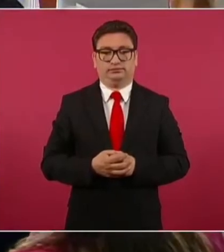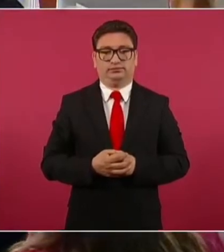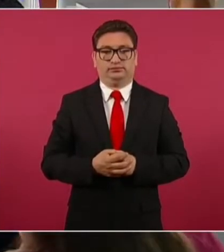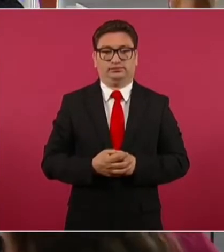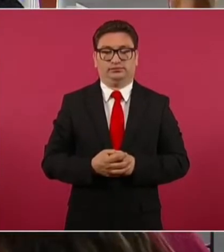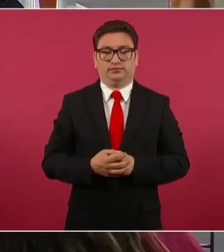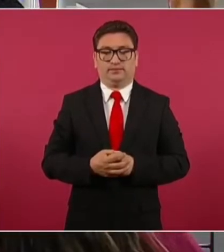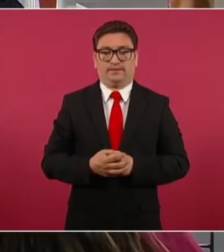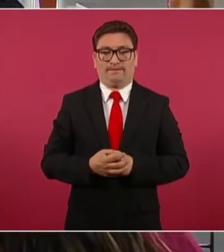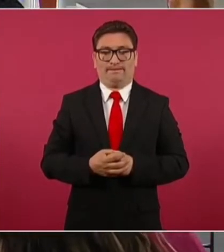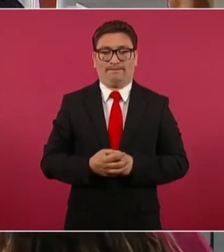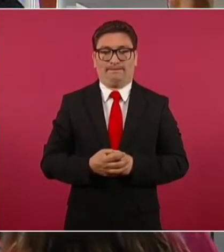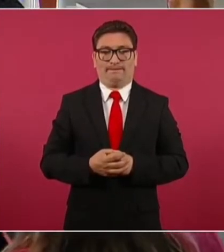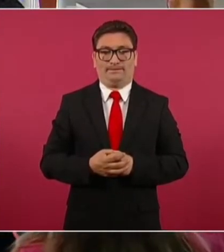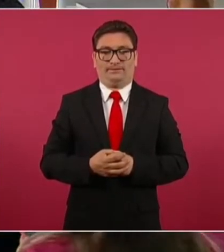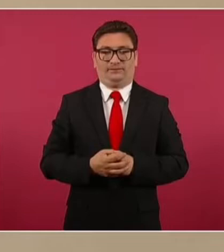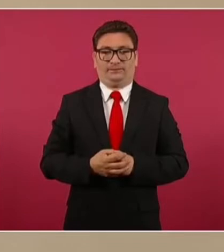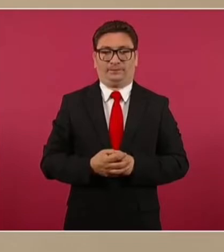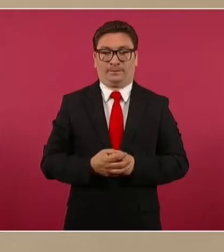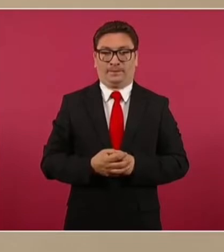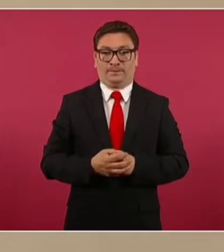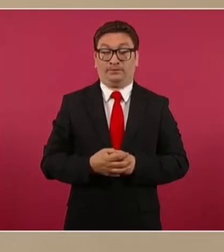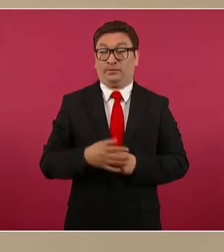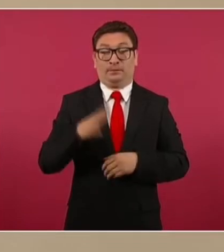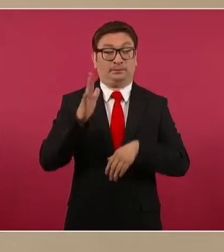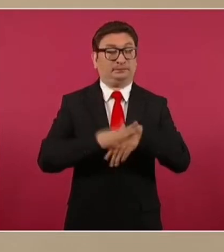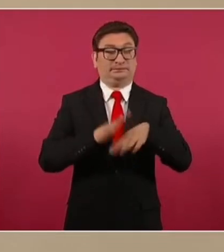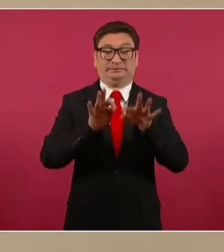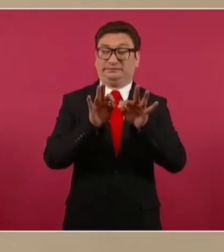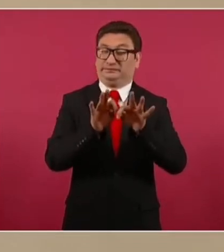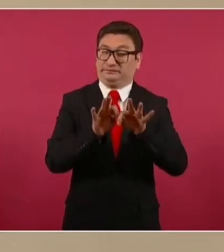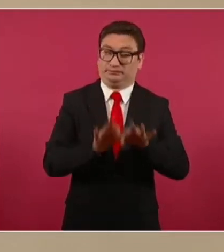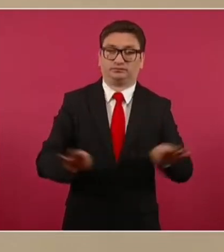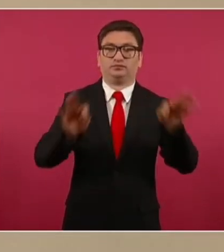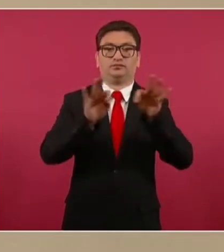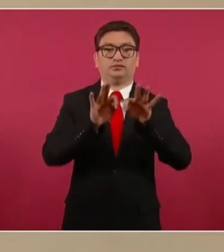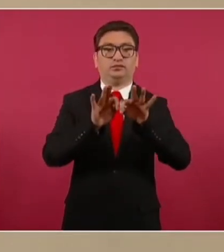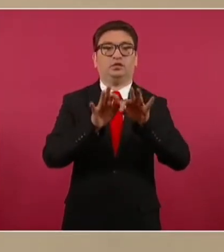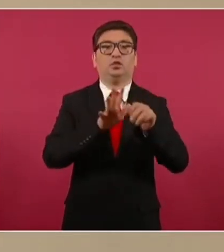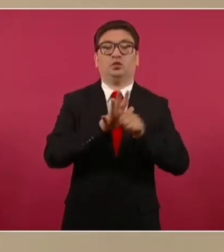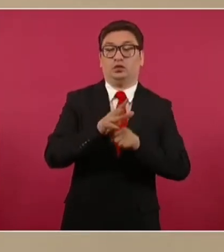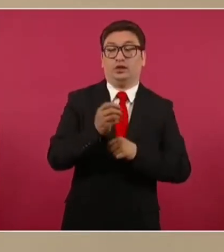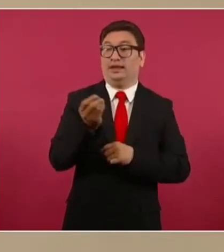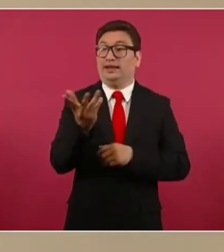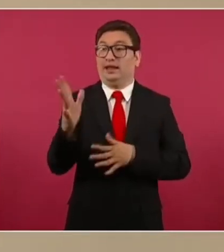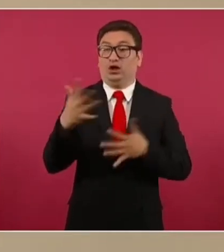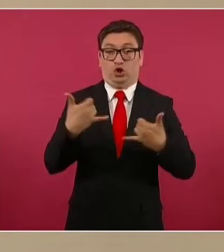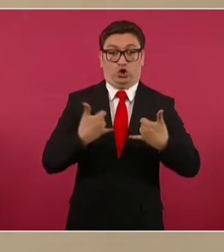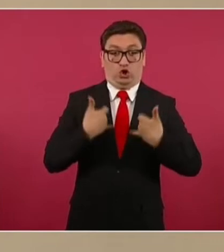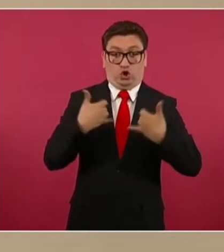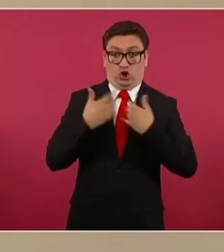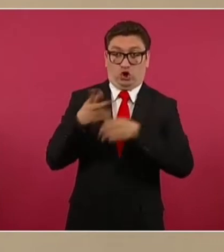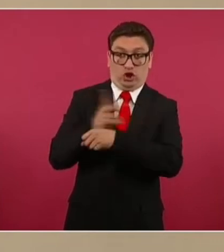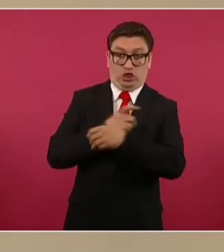y profunda, la importante es evitar que se lleven a los jóvenes